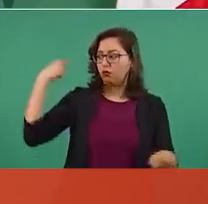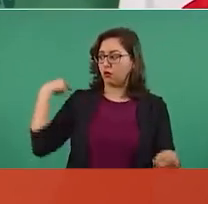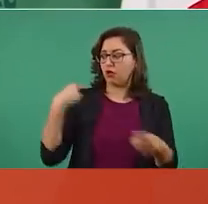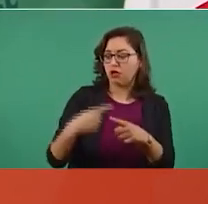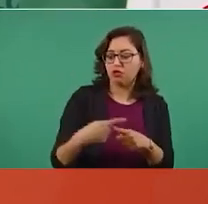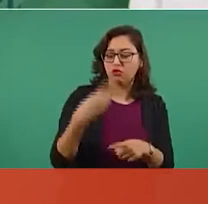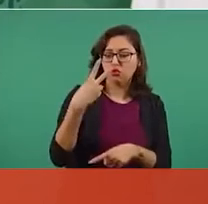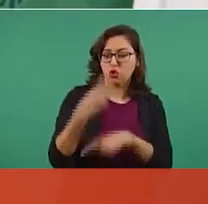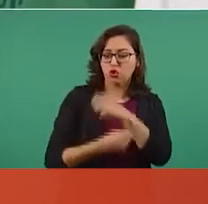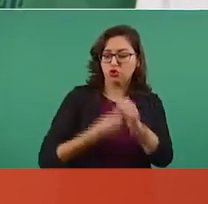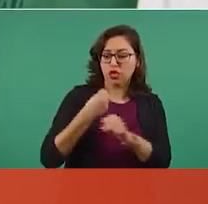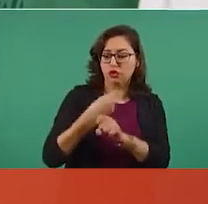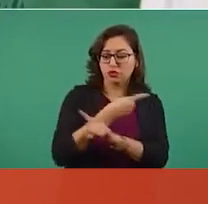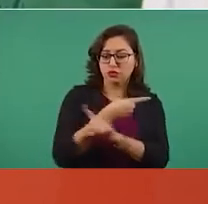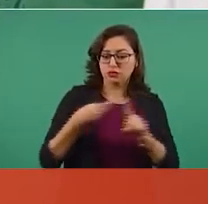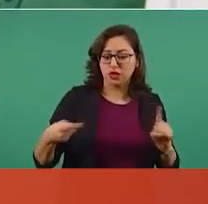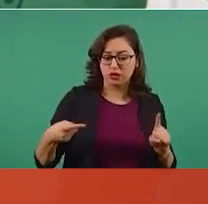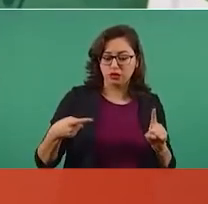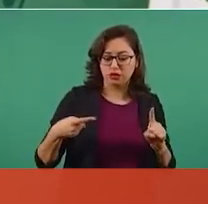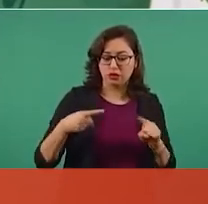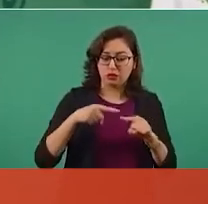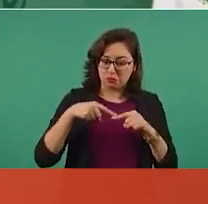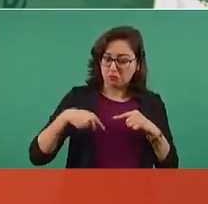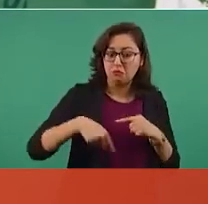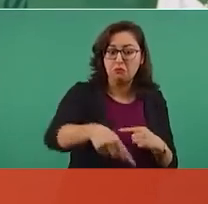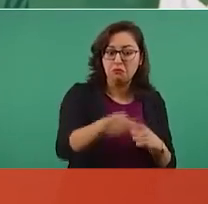¿Qué se necesita para la aprobación del presupuesto?